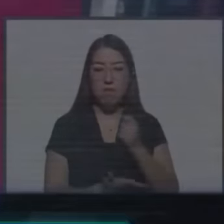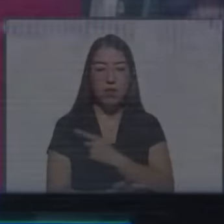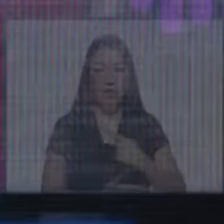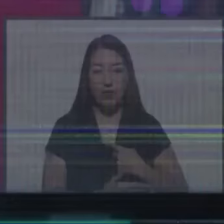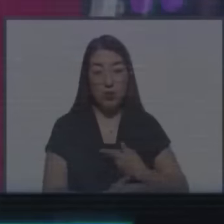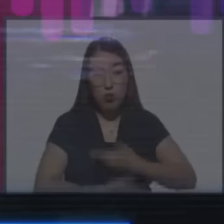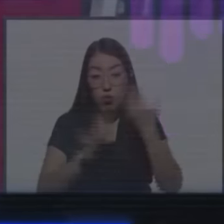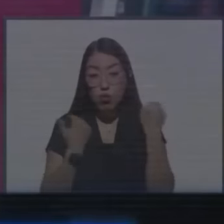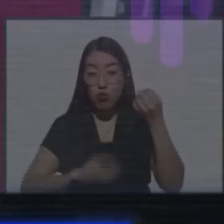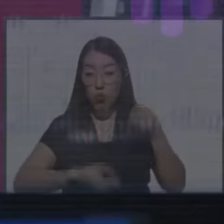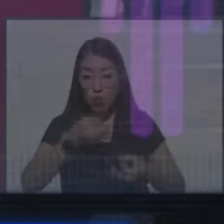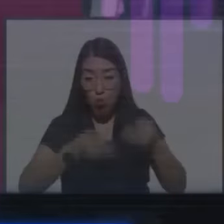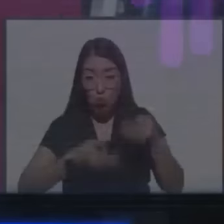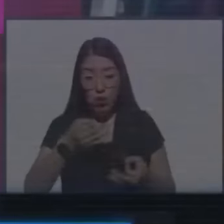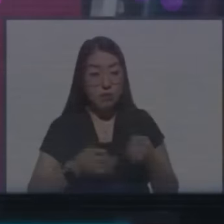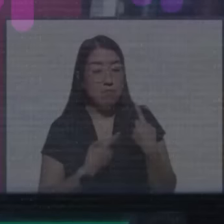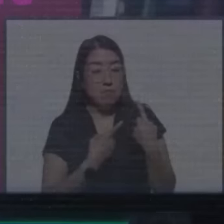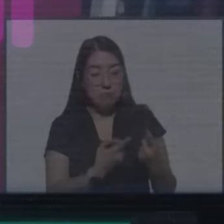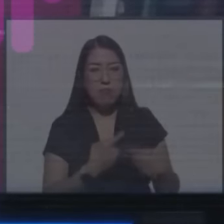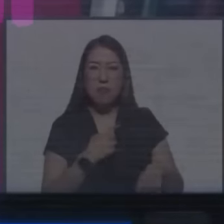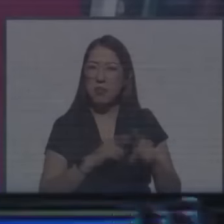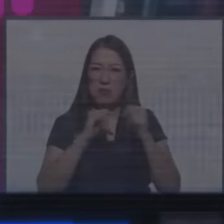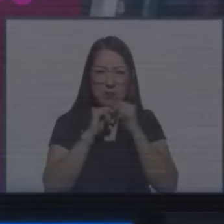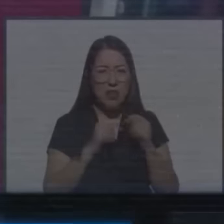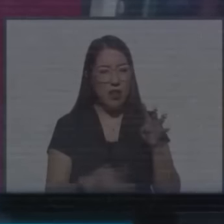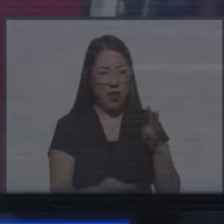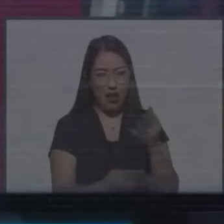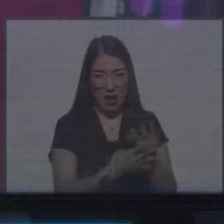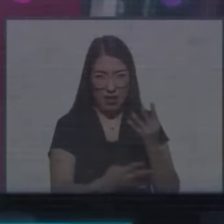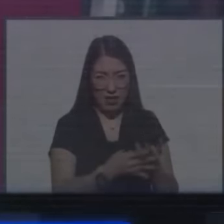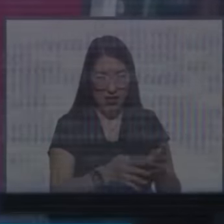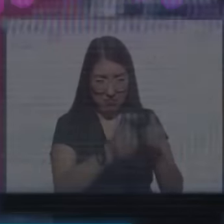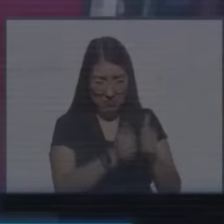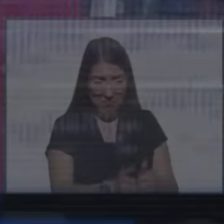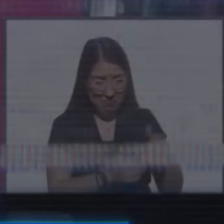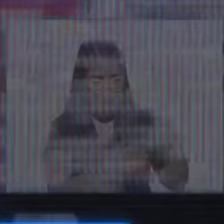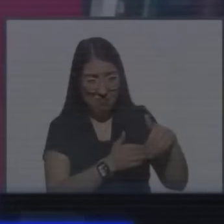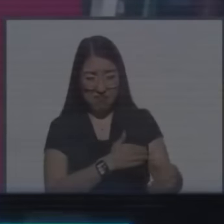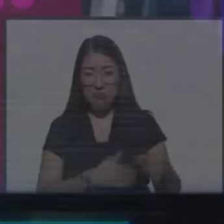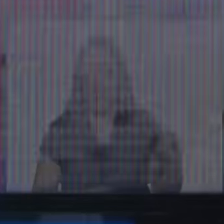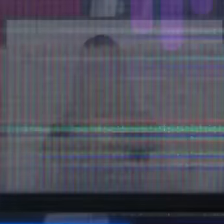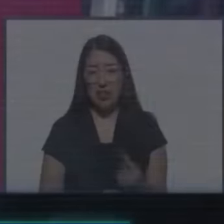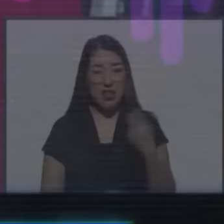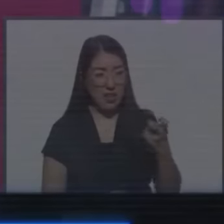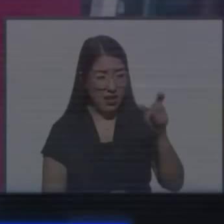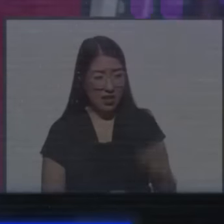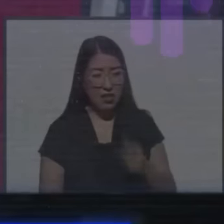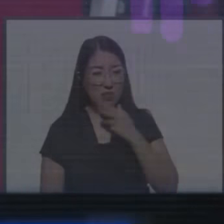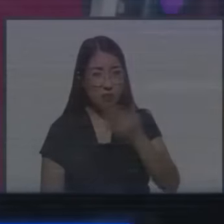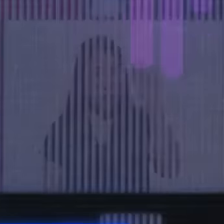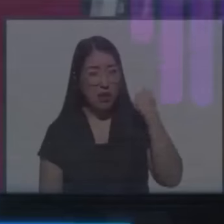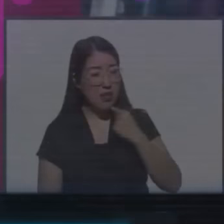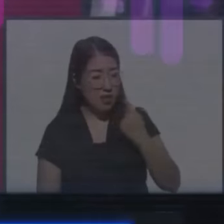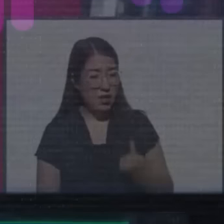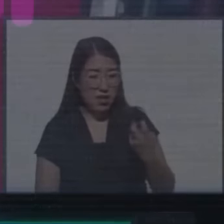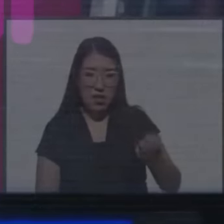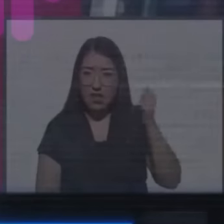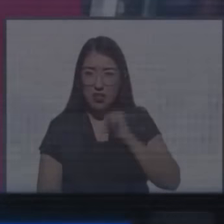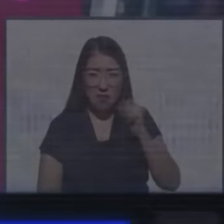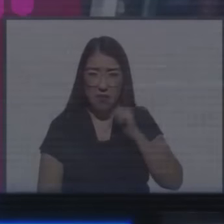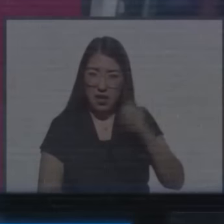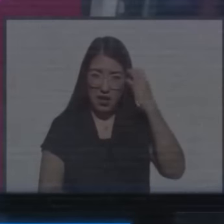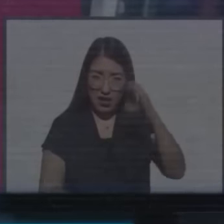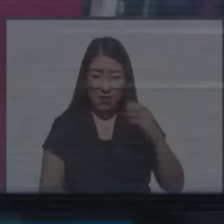den verdaderamente se va a quedar corto. Aún la cadena perpetua se queda corta, porque es un hombre que es un criminal desde niño, la verdad es esa. Su